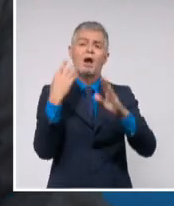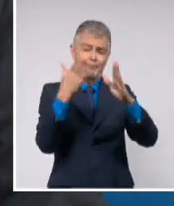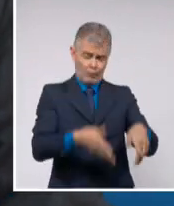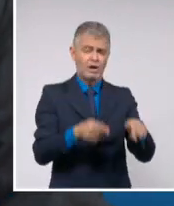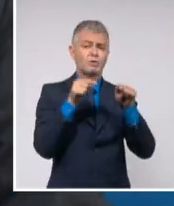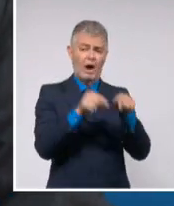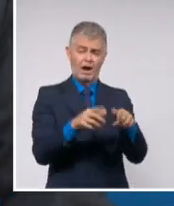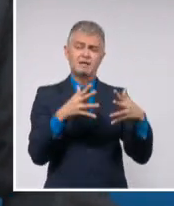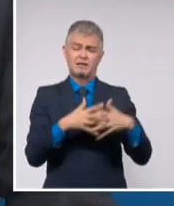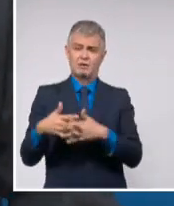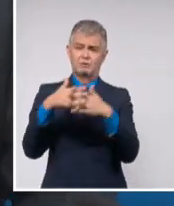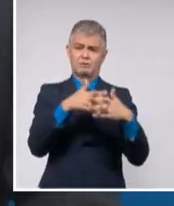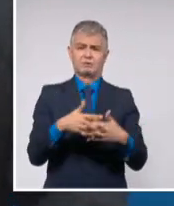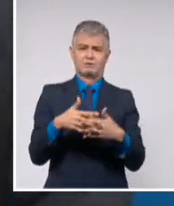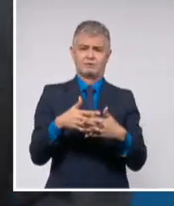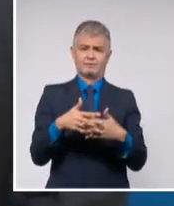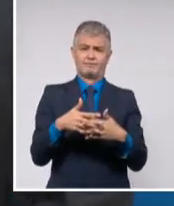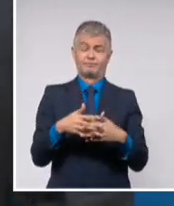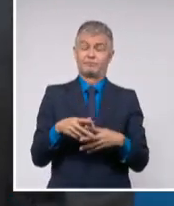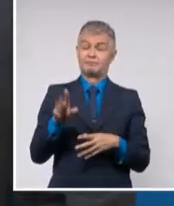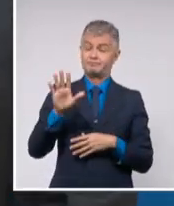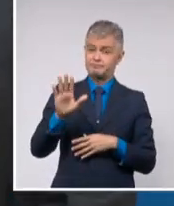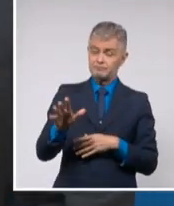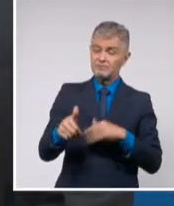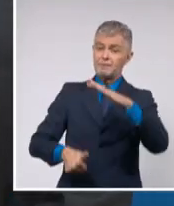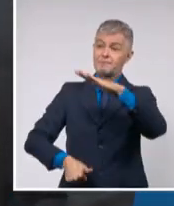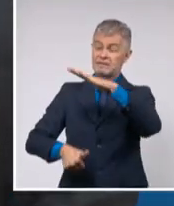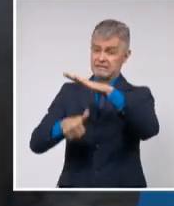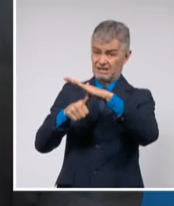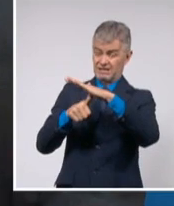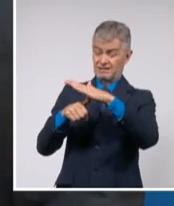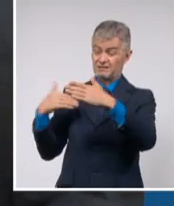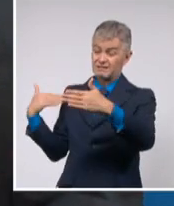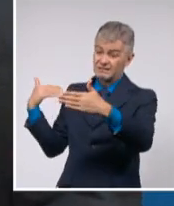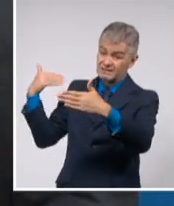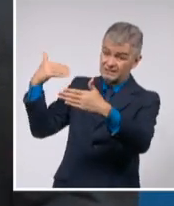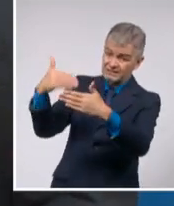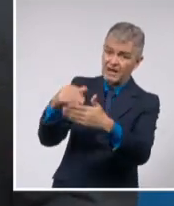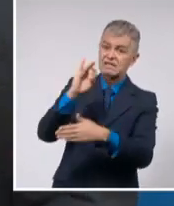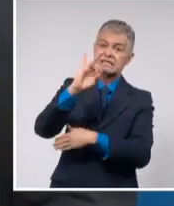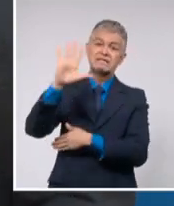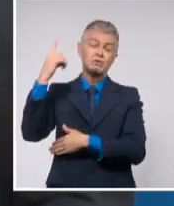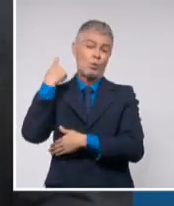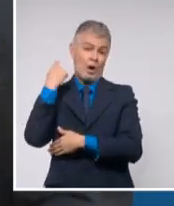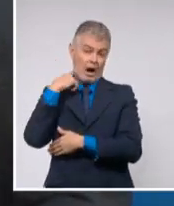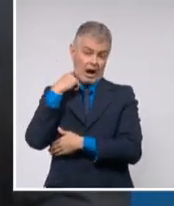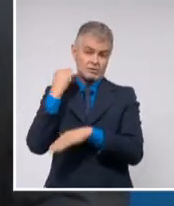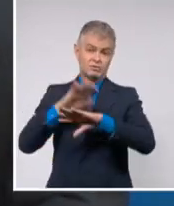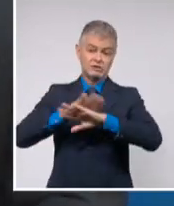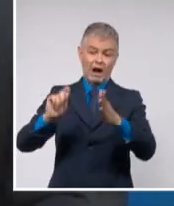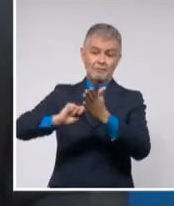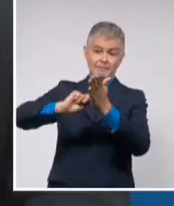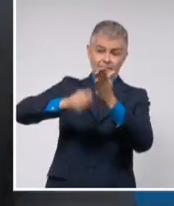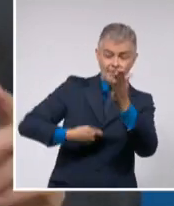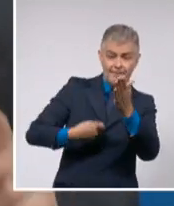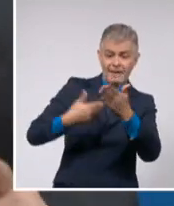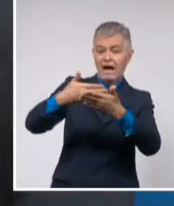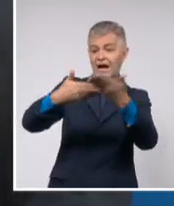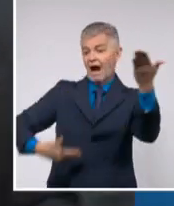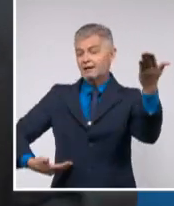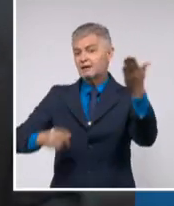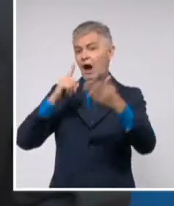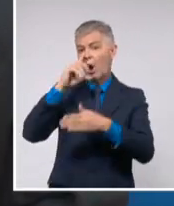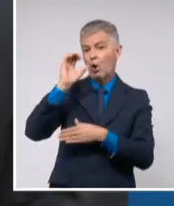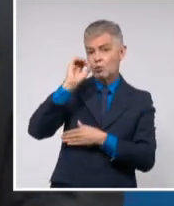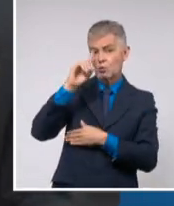Señor presidente, a 75 años de haber suscrito la Carta de las Naciones Unidas,